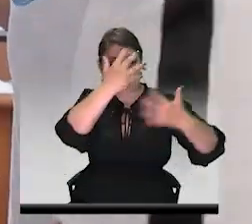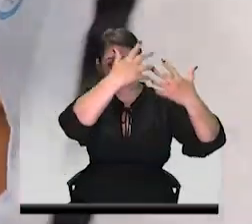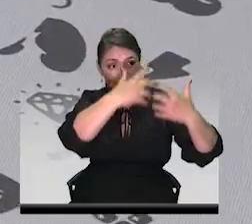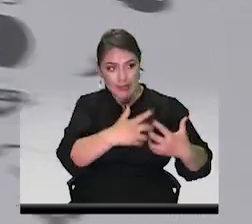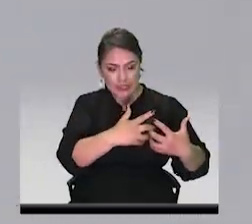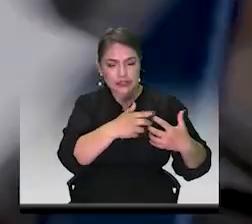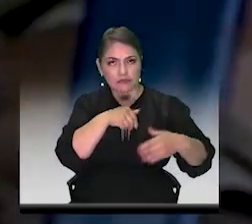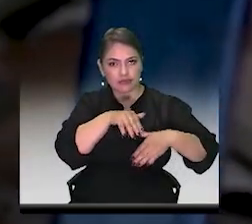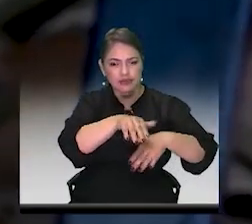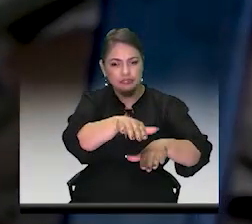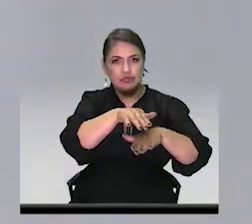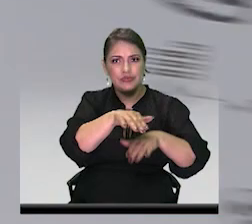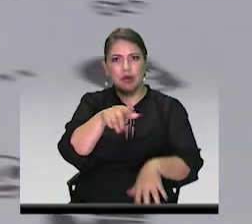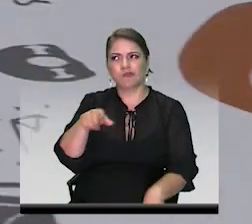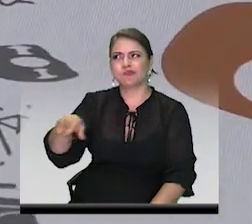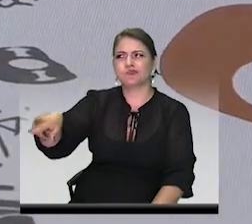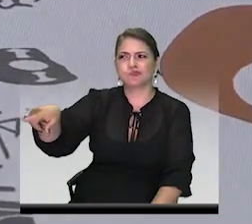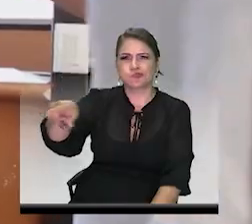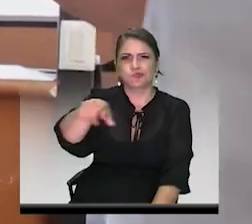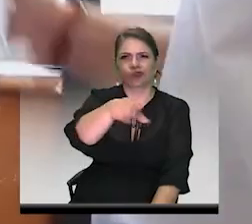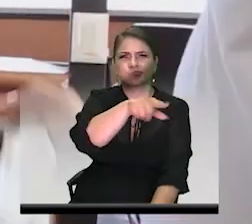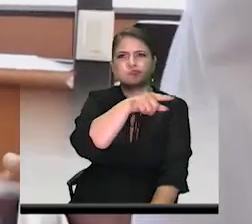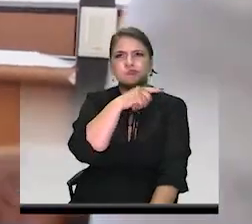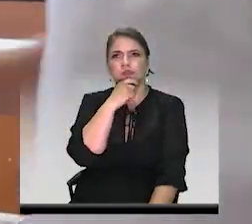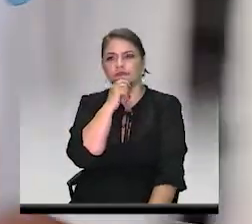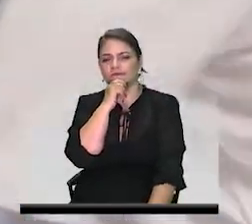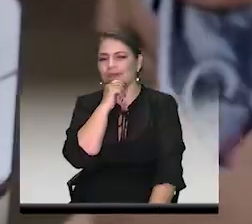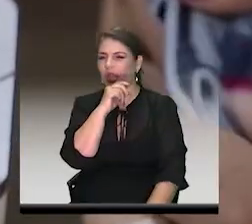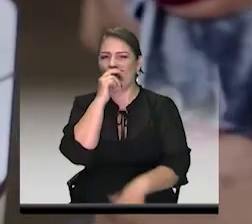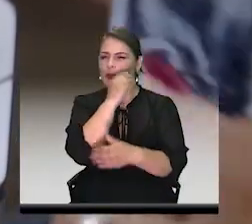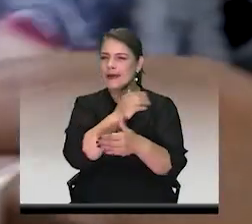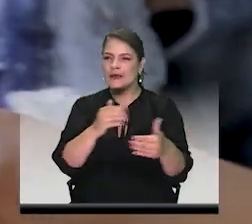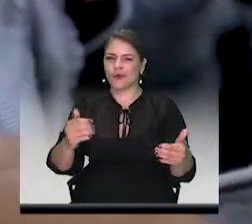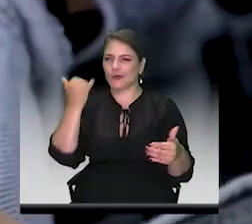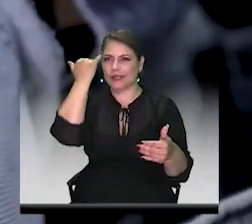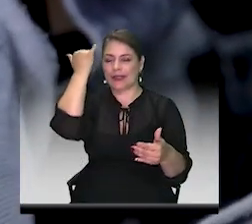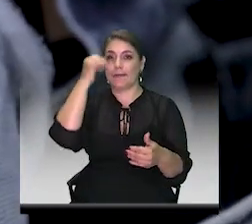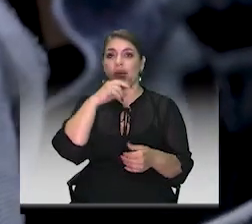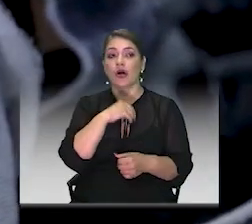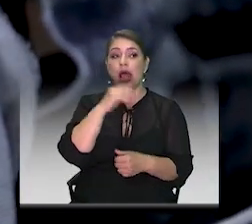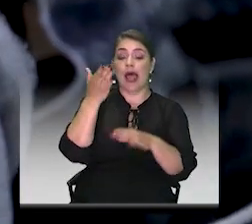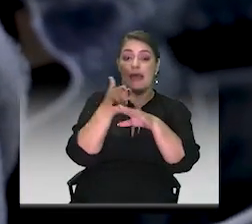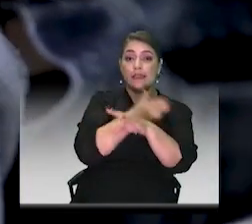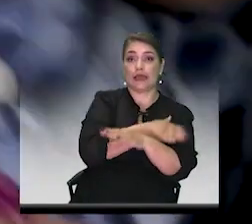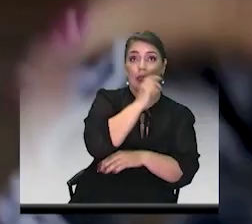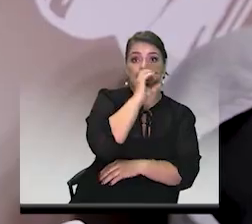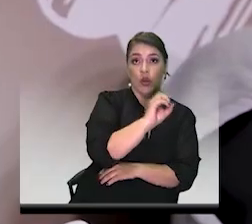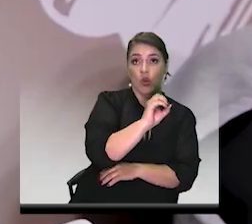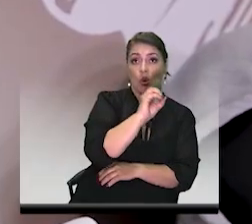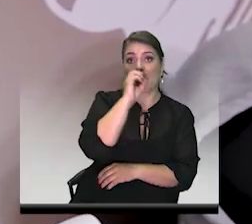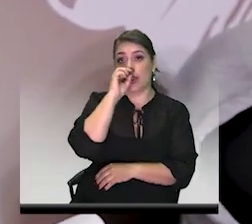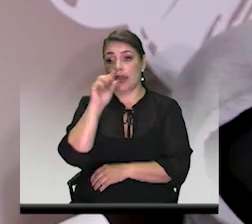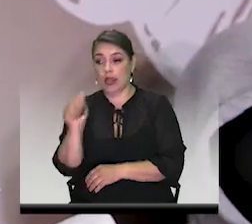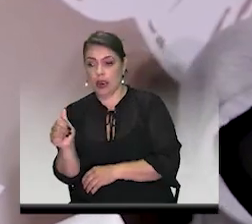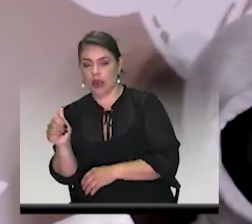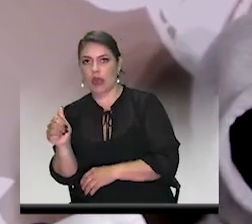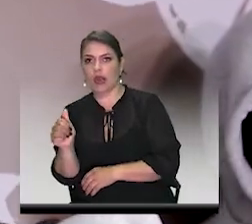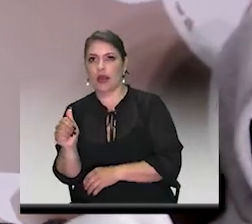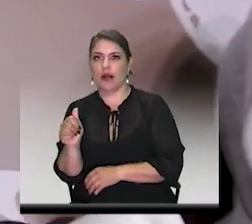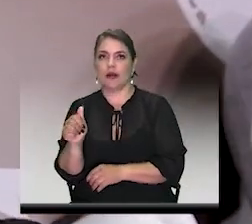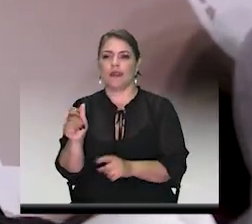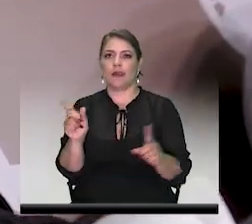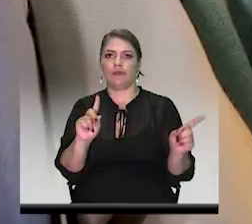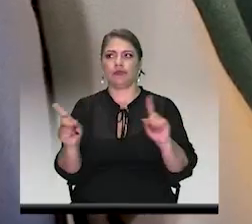vimos la necesidad pues como de crear esa línea infantil. Arrancamos con niño y niña. Siendo así, pues, como que determinamos que es un mercado